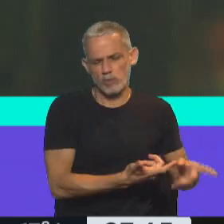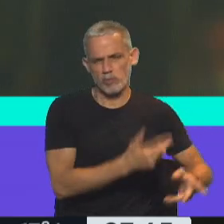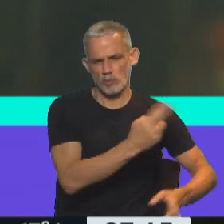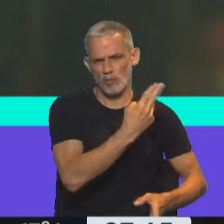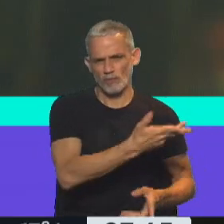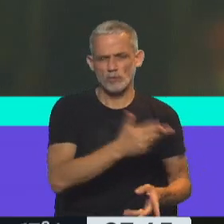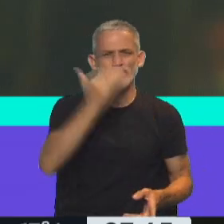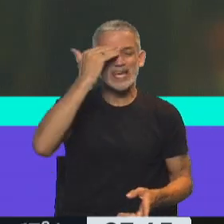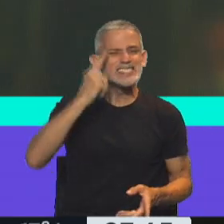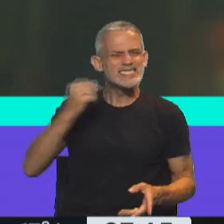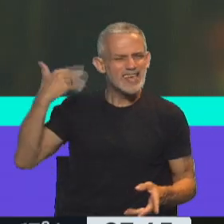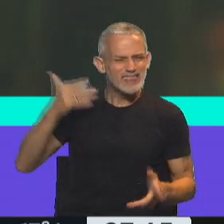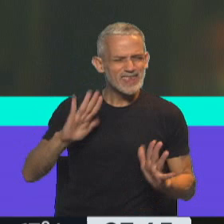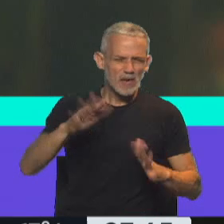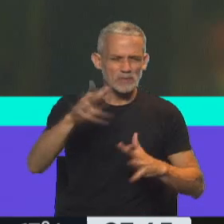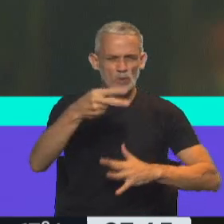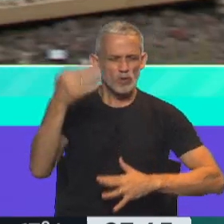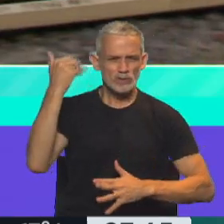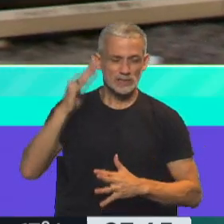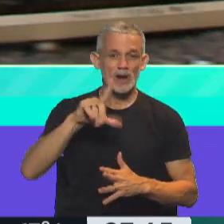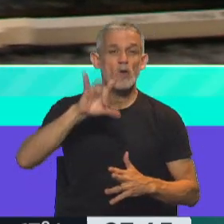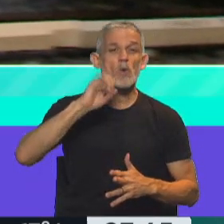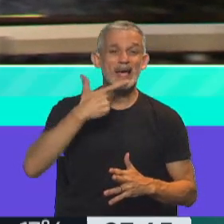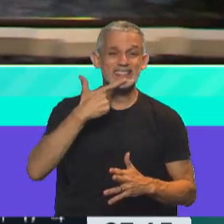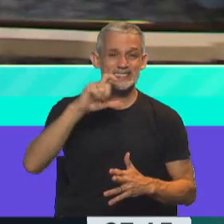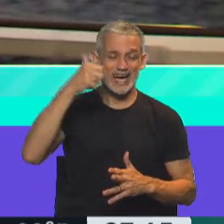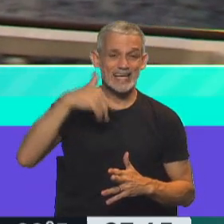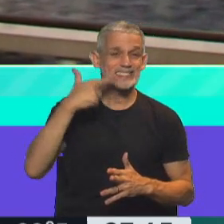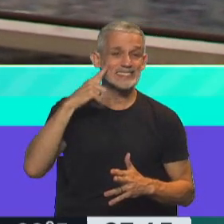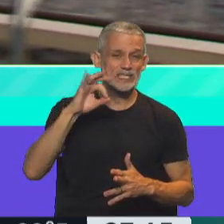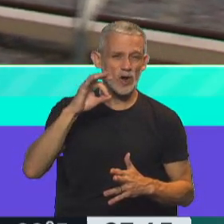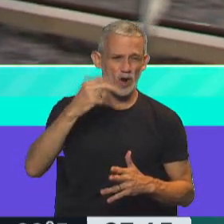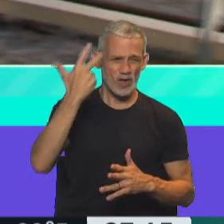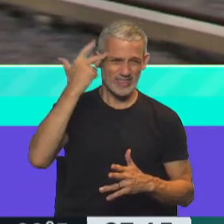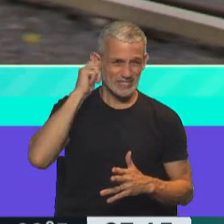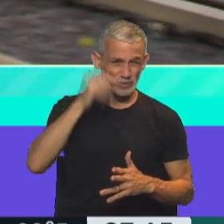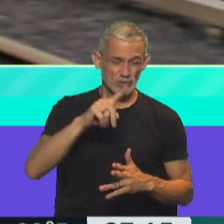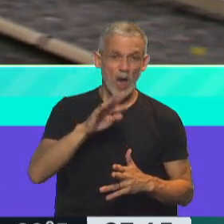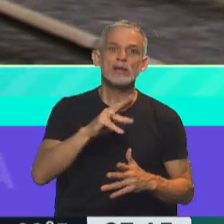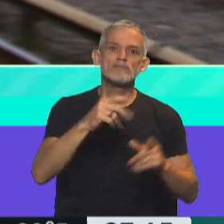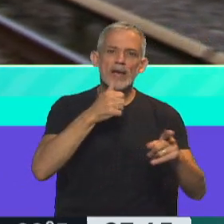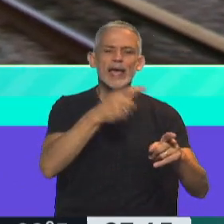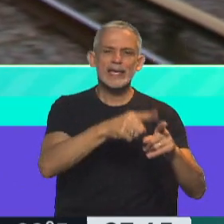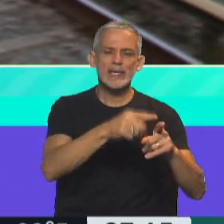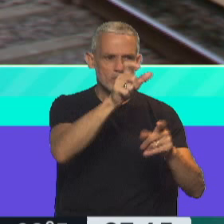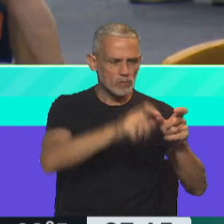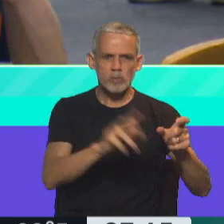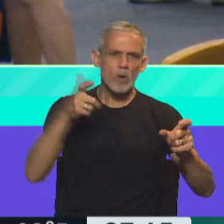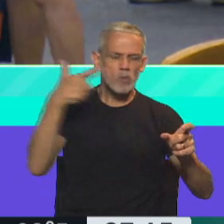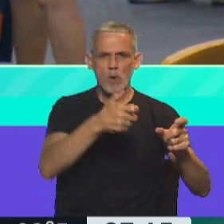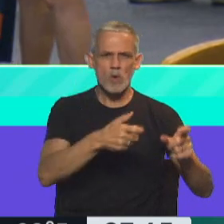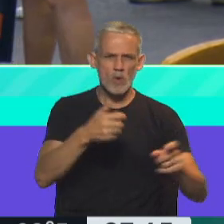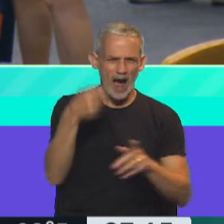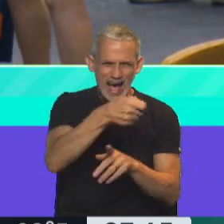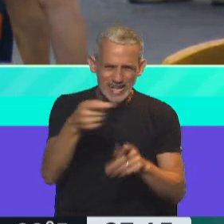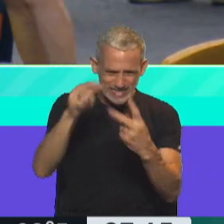retrotrae hace 15 días, un poco más, hablábamos de Lucas Cancino, el chico de 18 años que fue asesinado en Quilmes, los asesinos 17